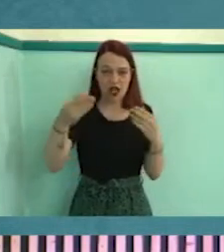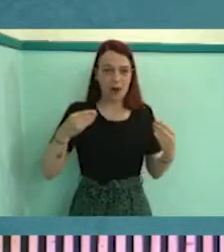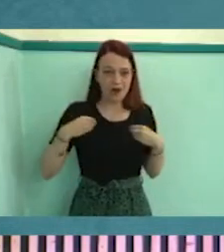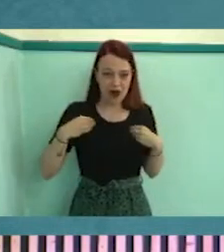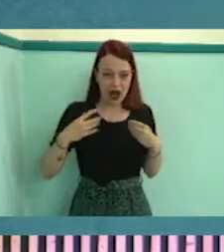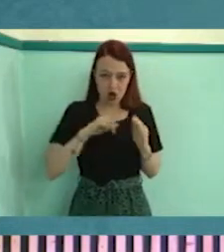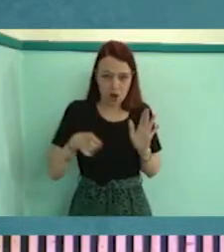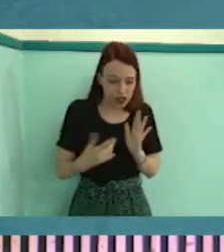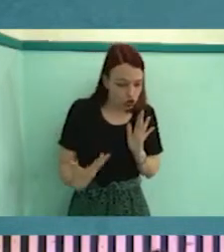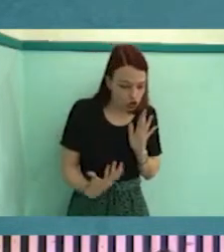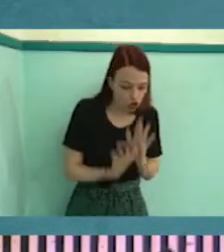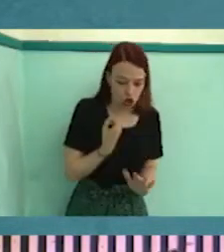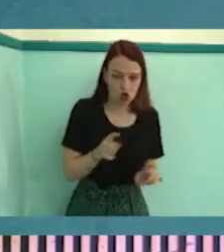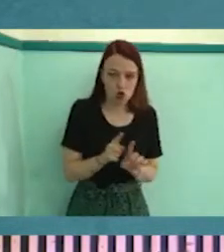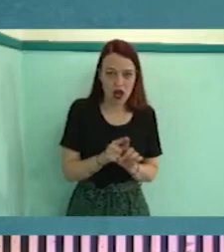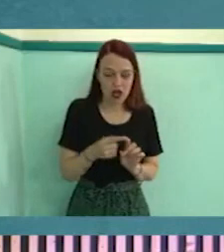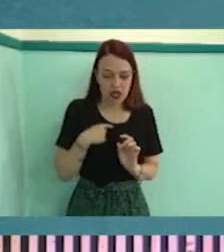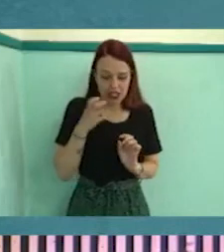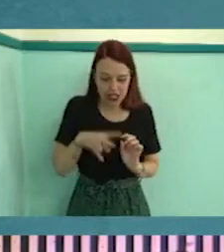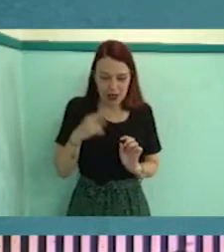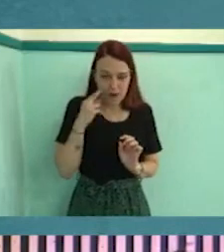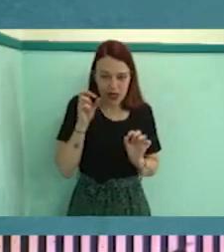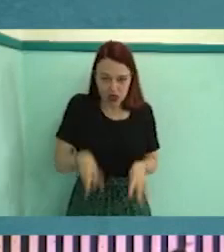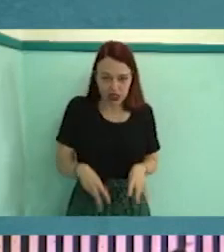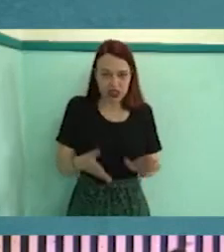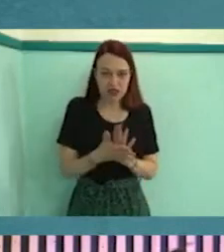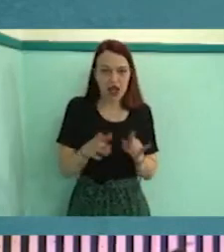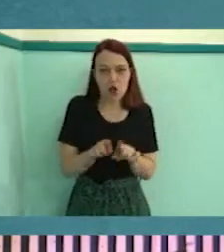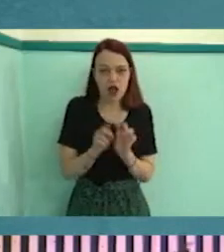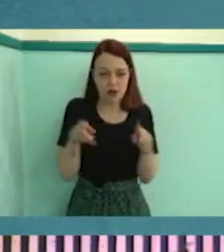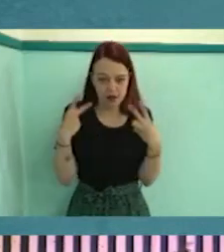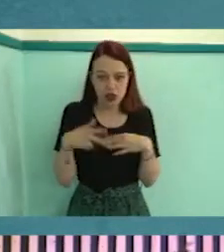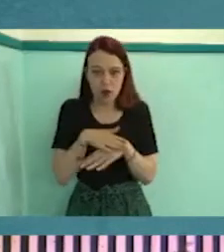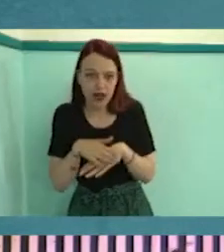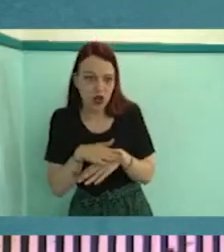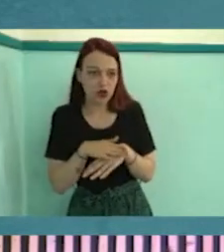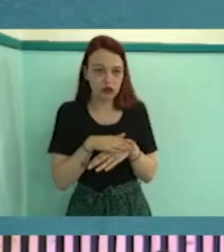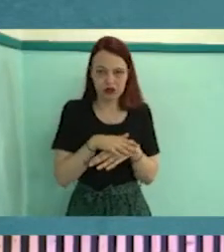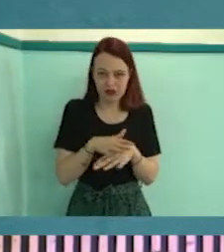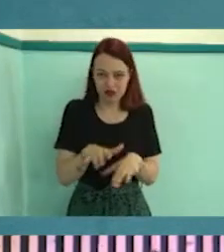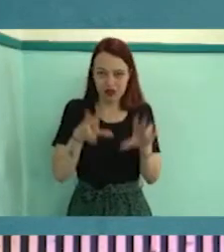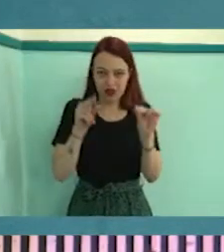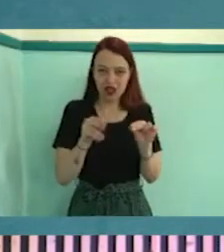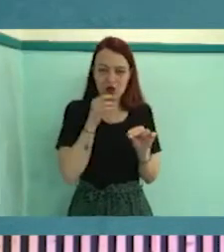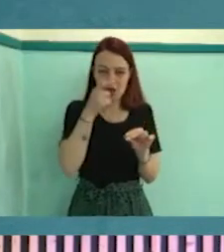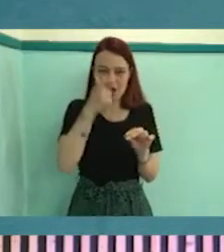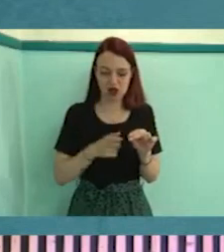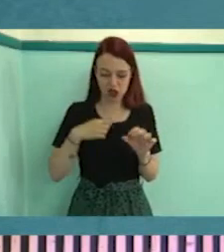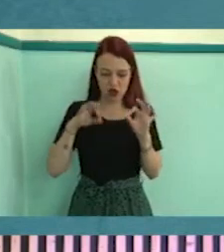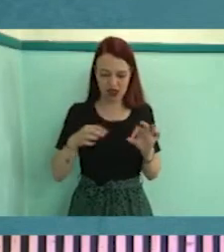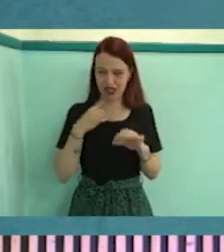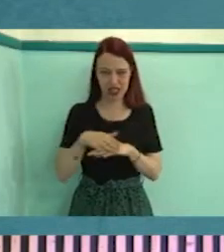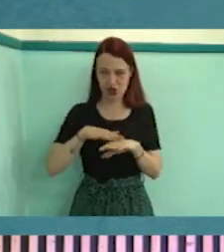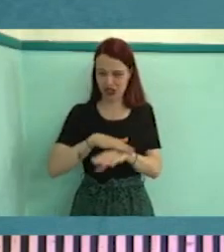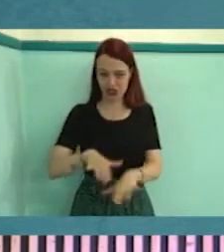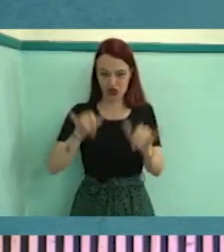vivamos sin miedo a ser quienes somos dejando de pedir permiso y perdón por por ocupar el espacio que ocupamos y por ser quienes hemos venido a ser por aportar